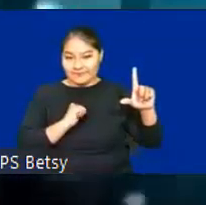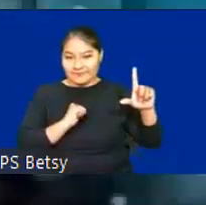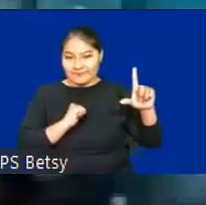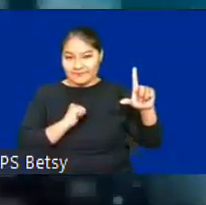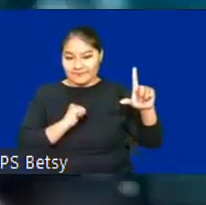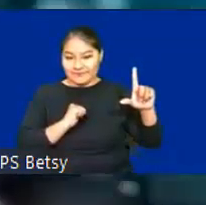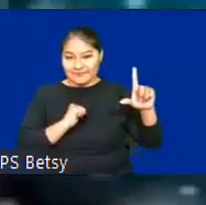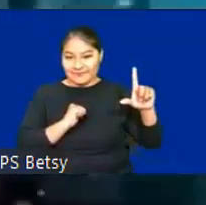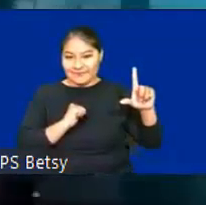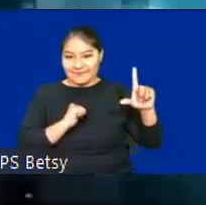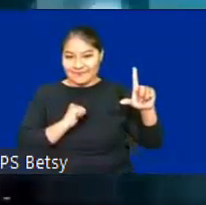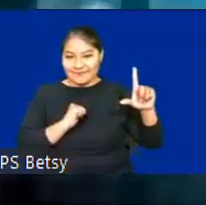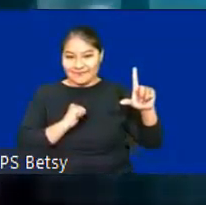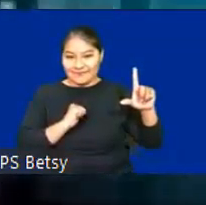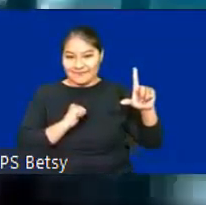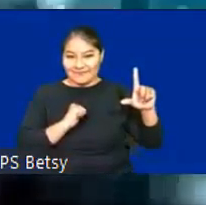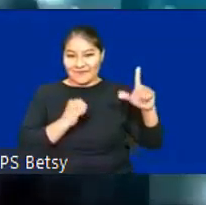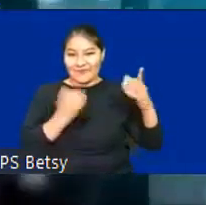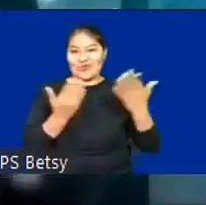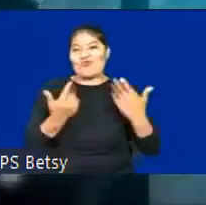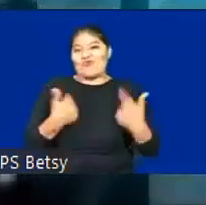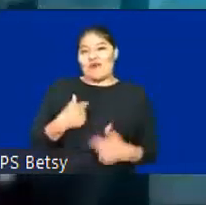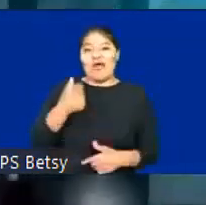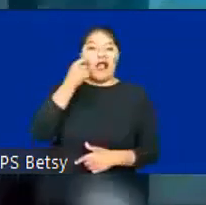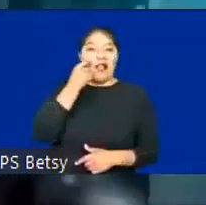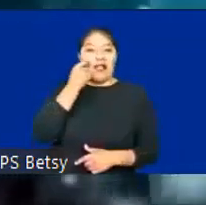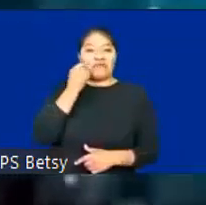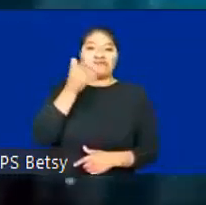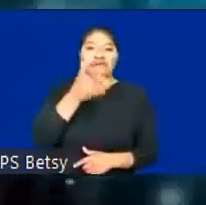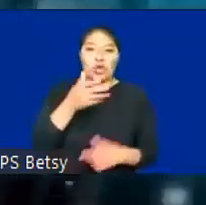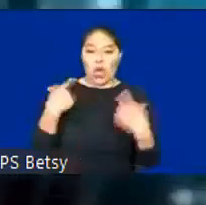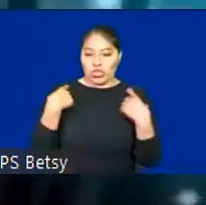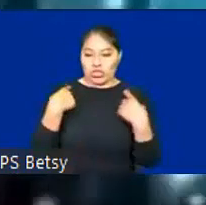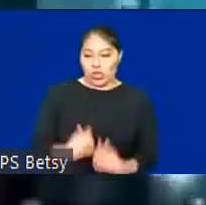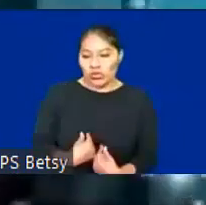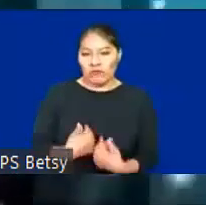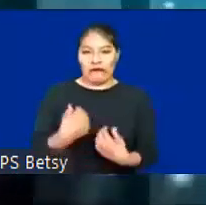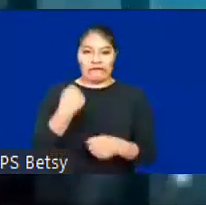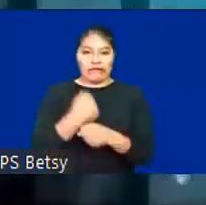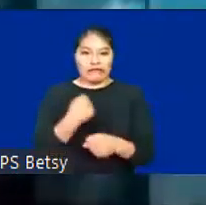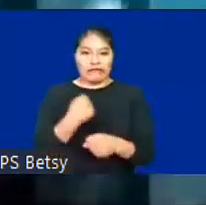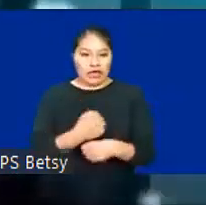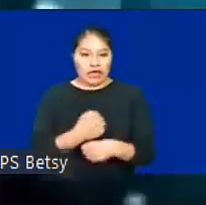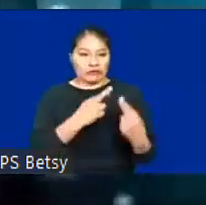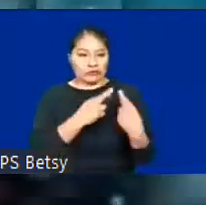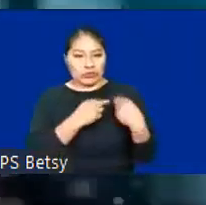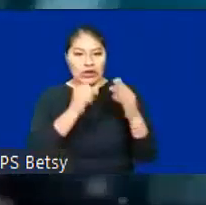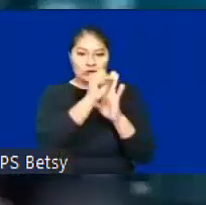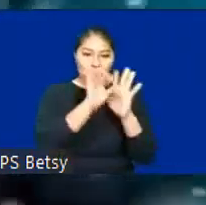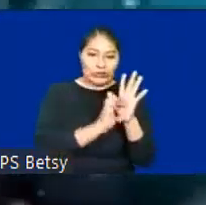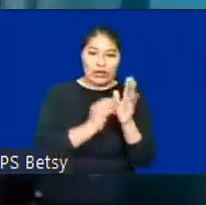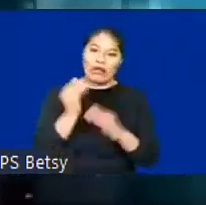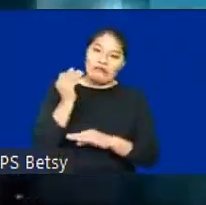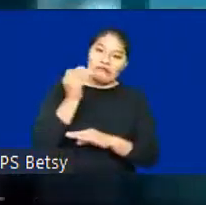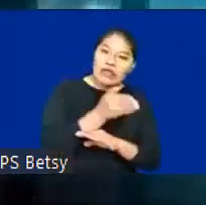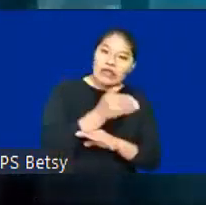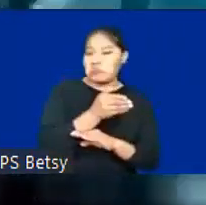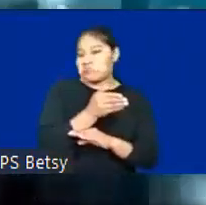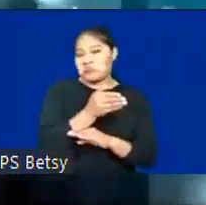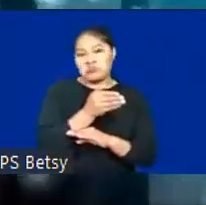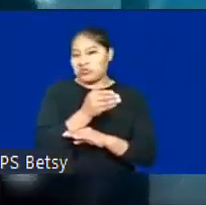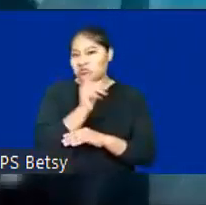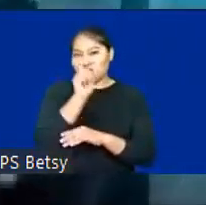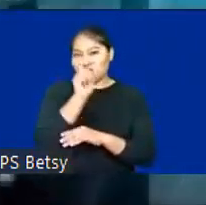los seres humanos, digamos, ¿no? o un abogado, un trabajador de SUNAT, sino que es la misma plataforma la que emite el servicio,